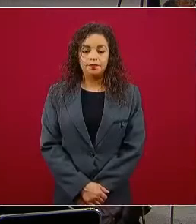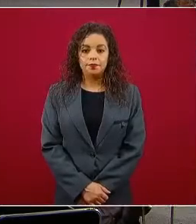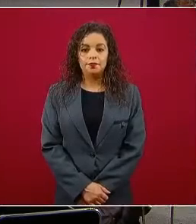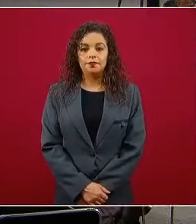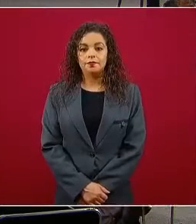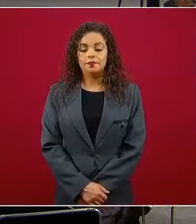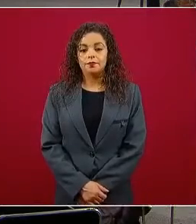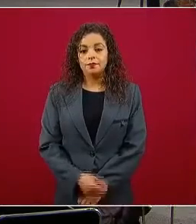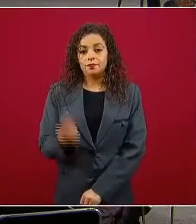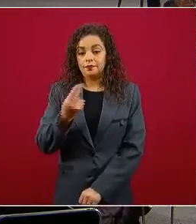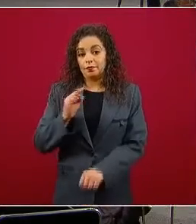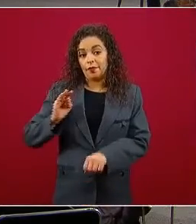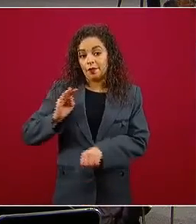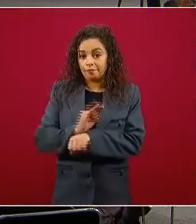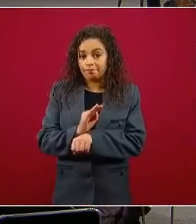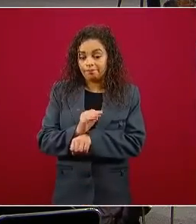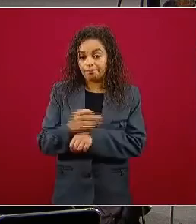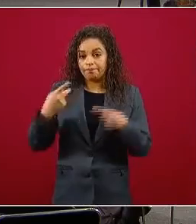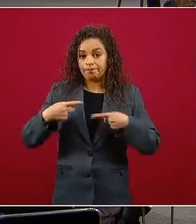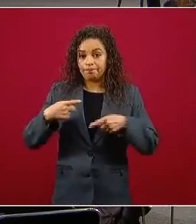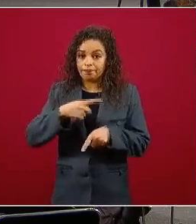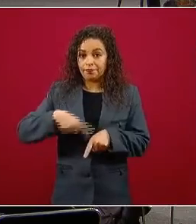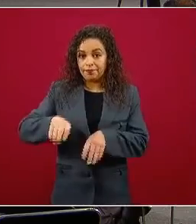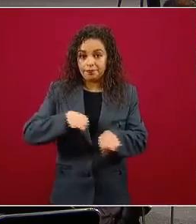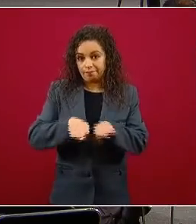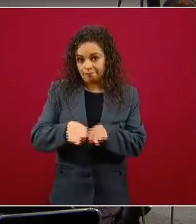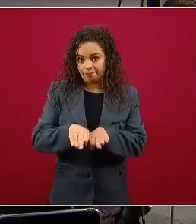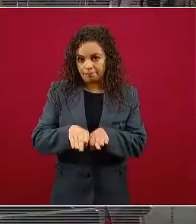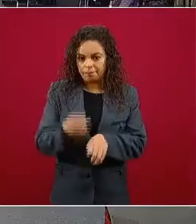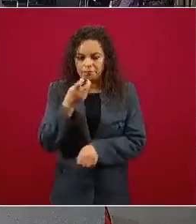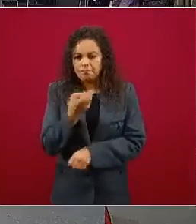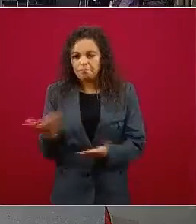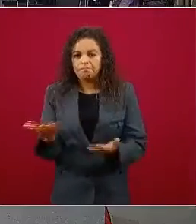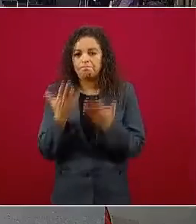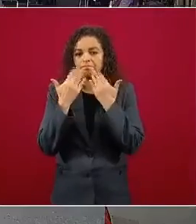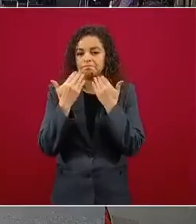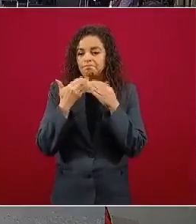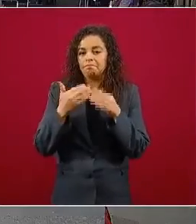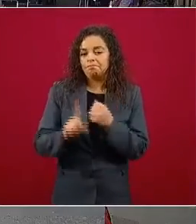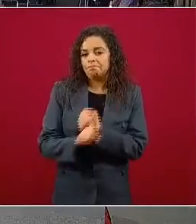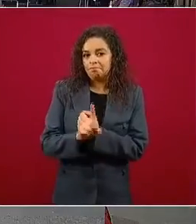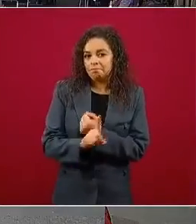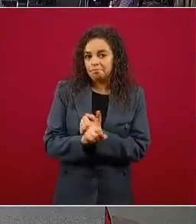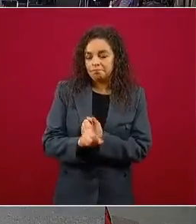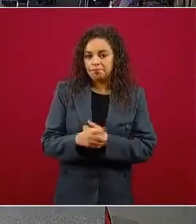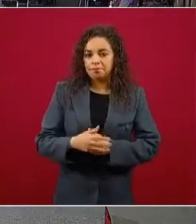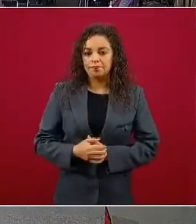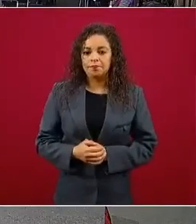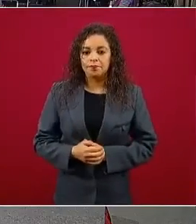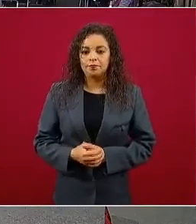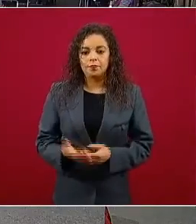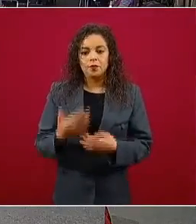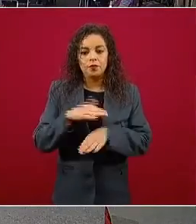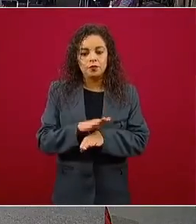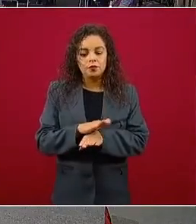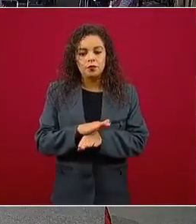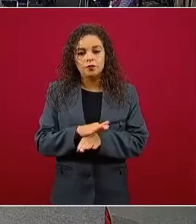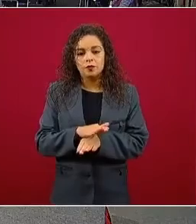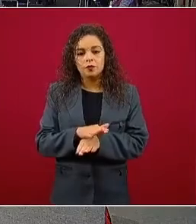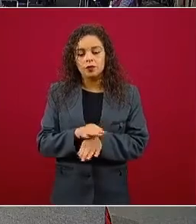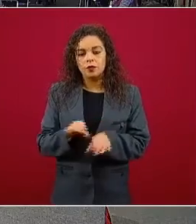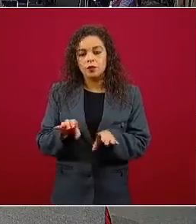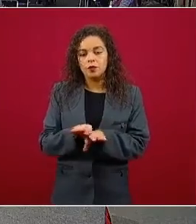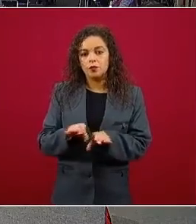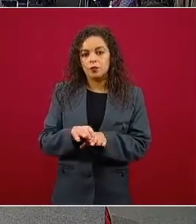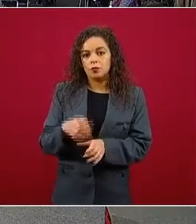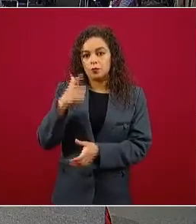ningún problema. Acerca de cómo se usan los